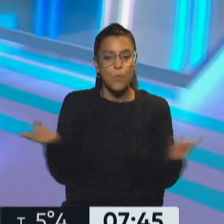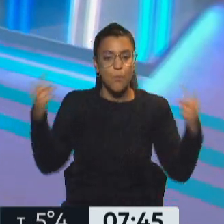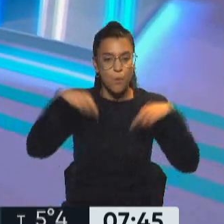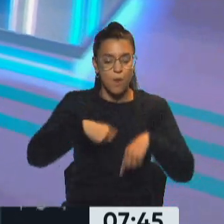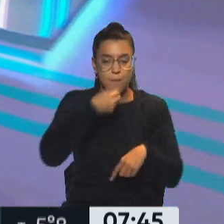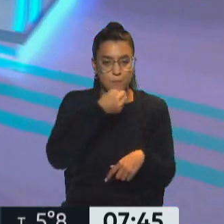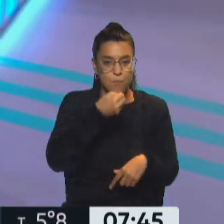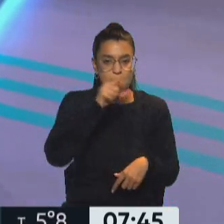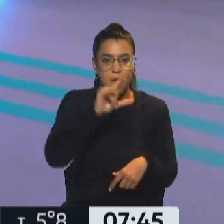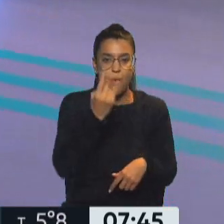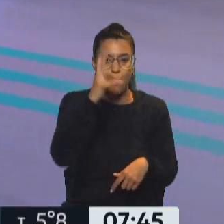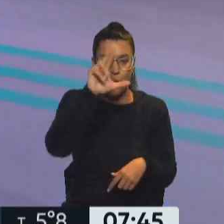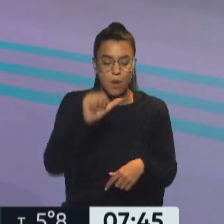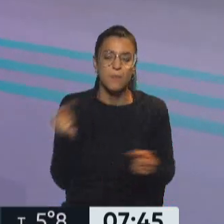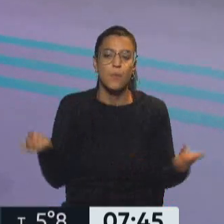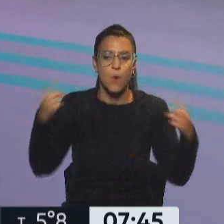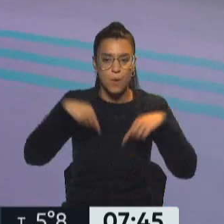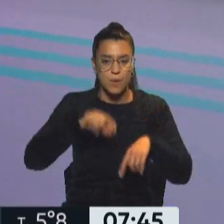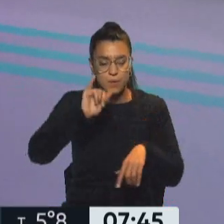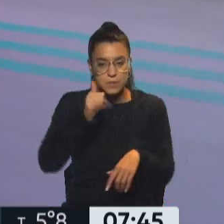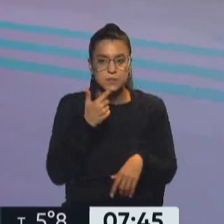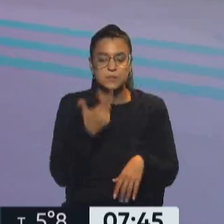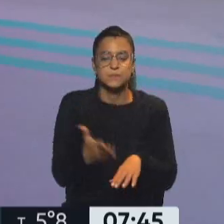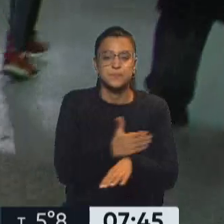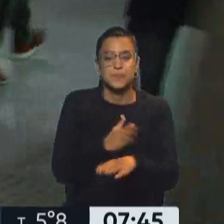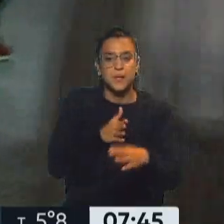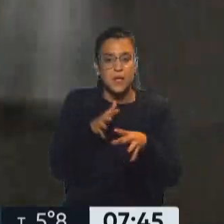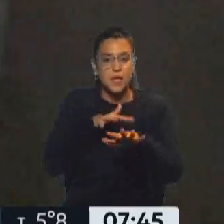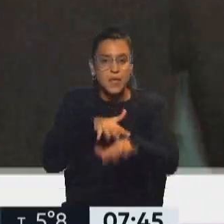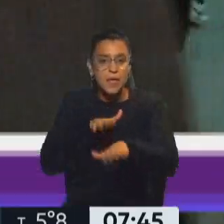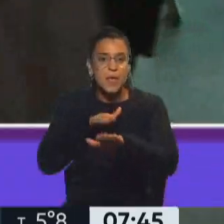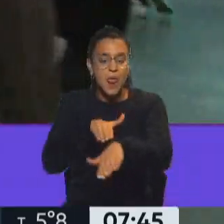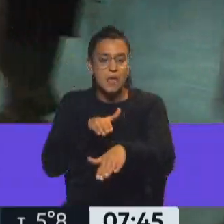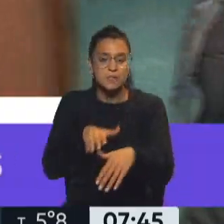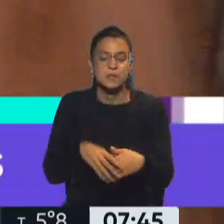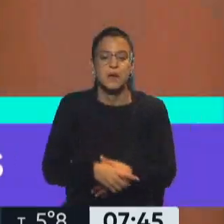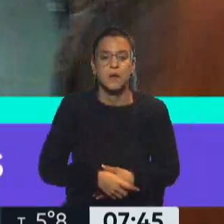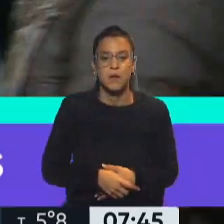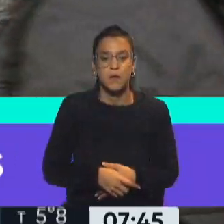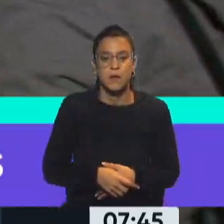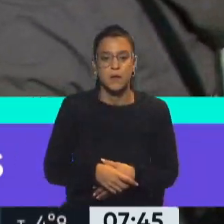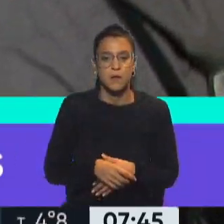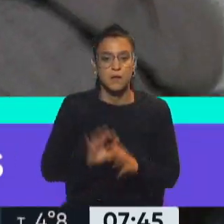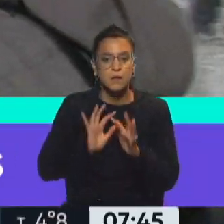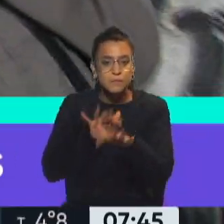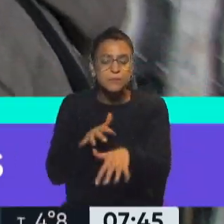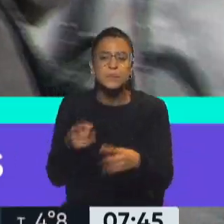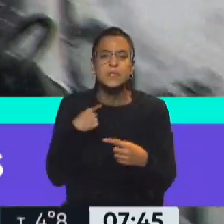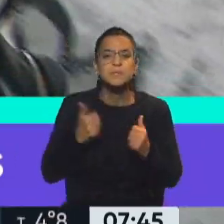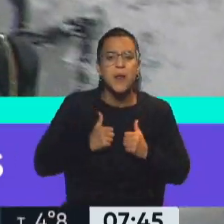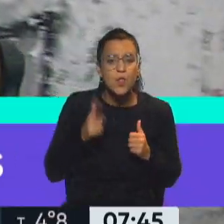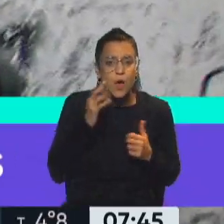Maiocchi. Volvemos, Pablo, Silvia, antes de que terminen de ingresar. A ver, si ingresaron. Señora, ¿usted está esperando